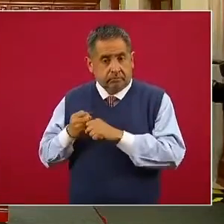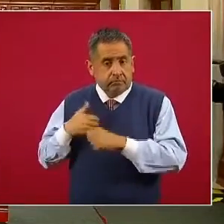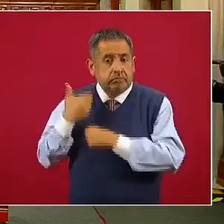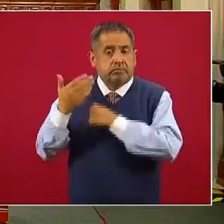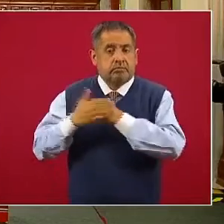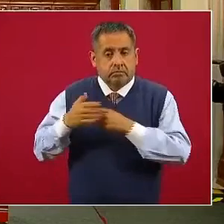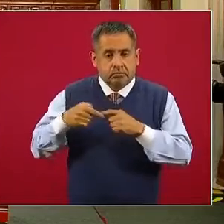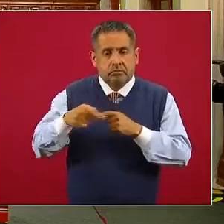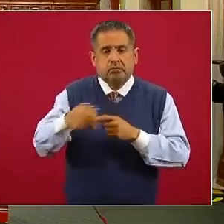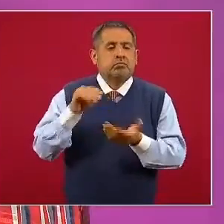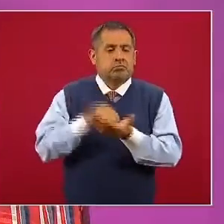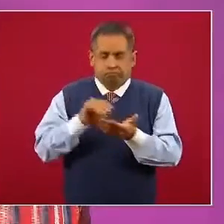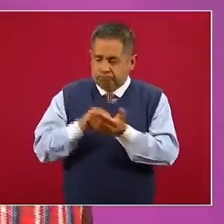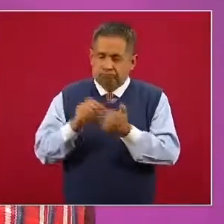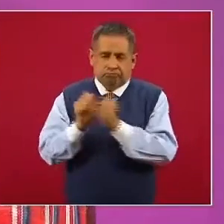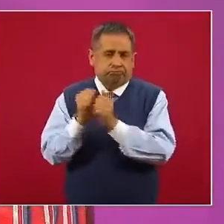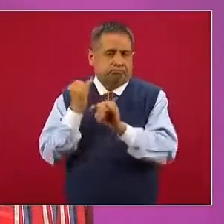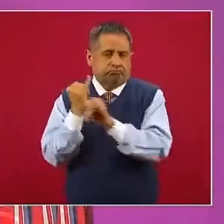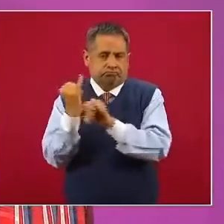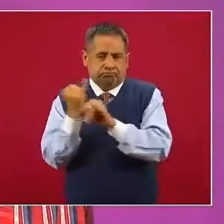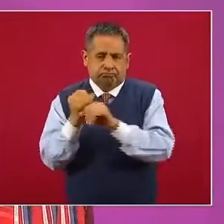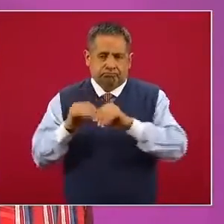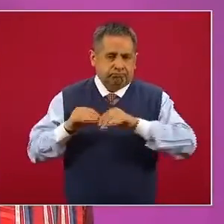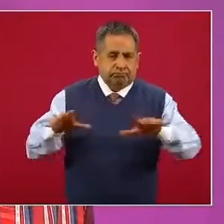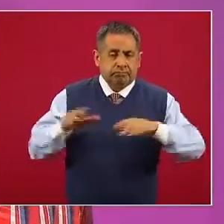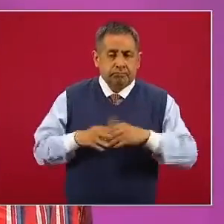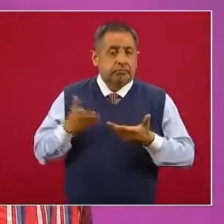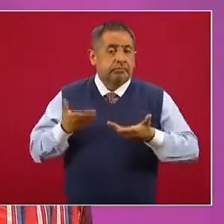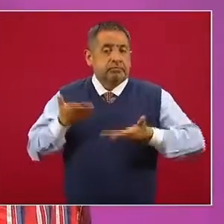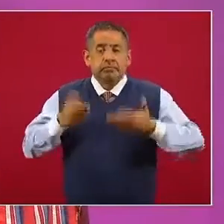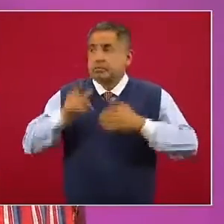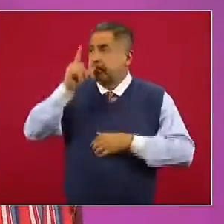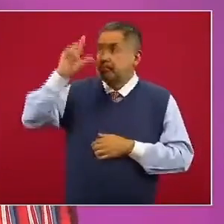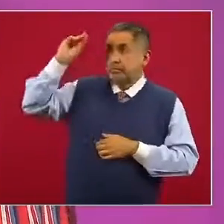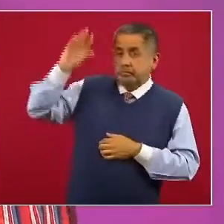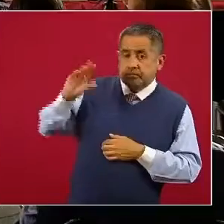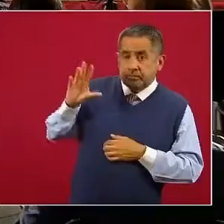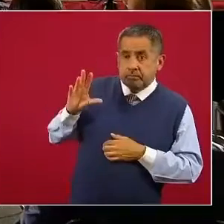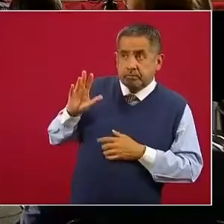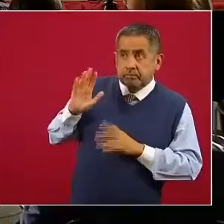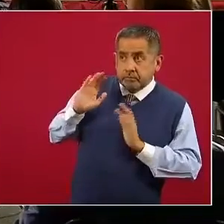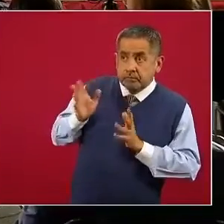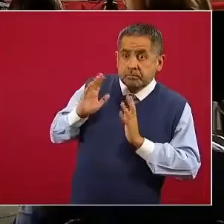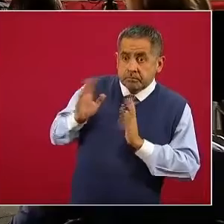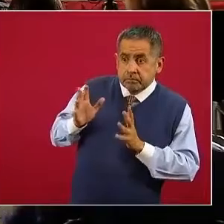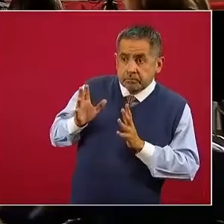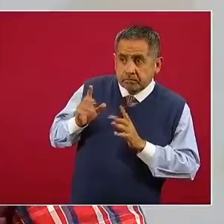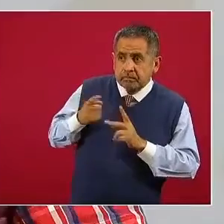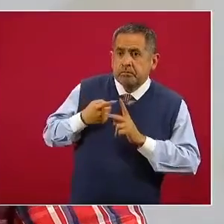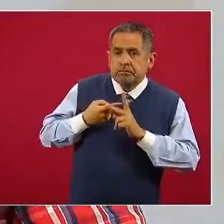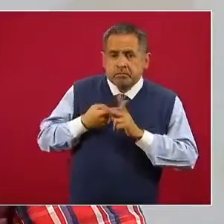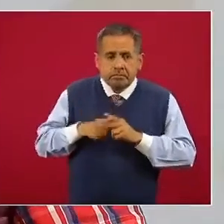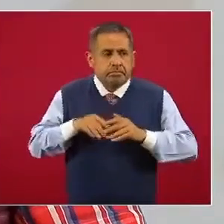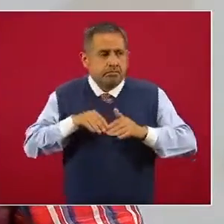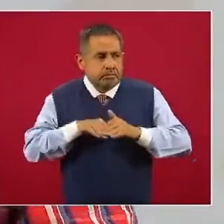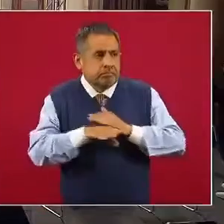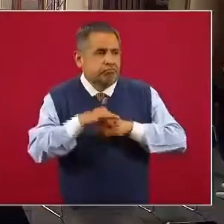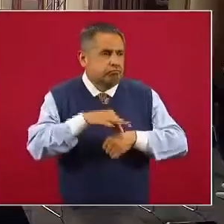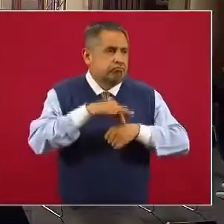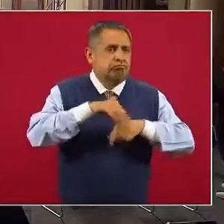seguramente estaremos todo de manera virtual, y conforme los semáforos nos lo permitan, iremos nuevamente haciendo actividades en territorio de manera presencial.